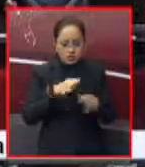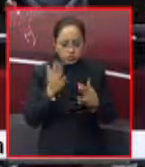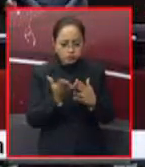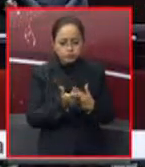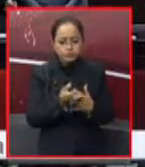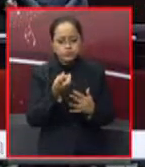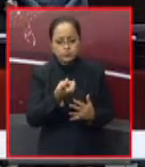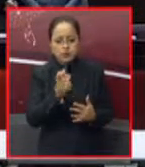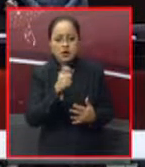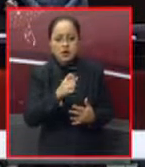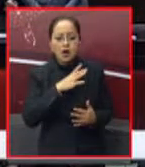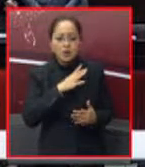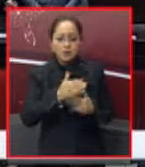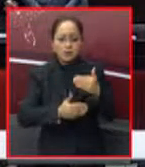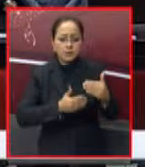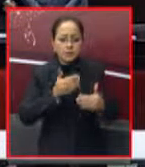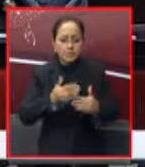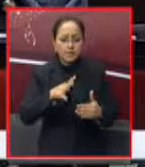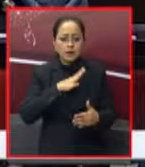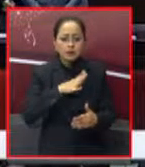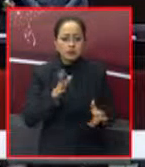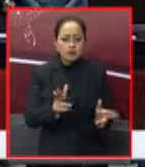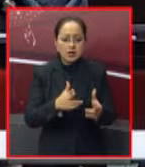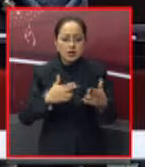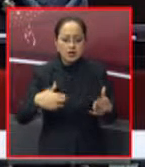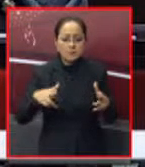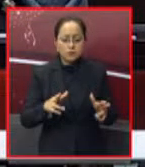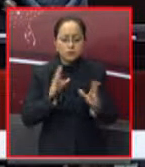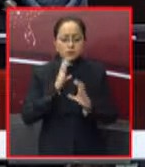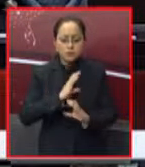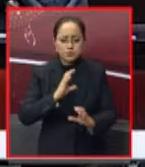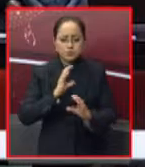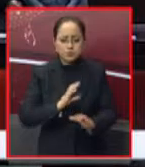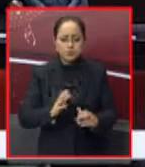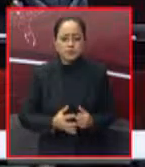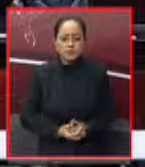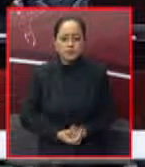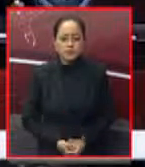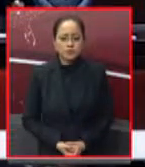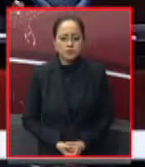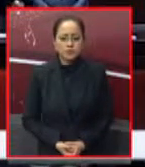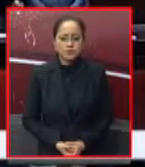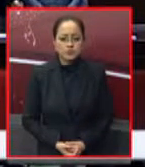Se va a proceder a entonar el himno nacional.